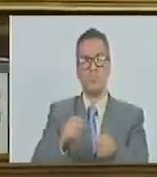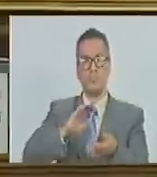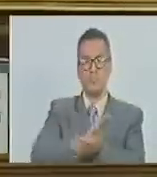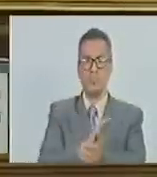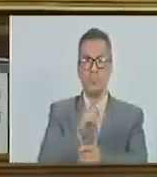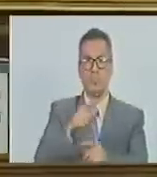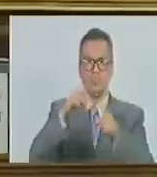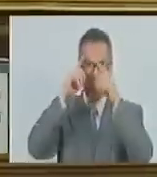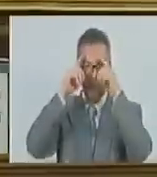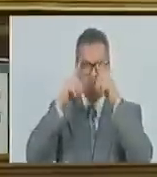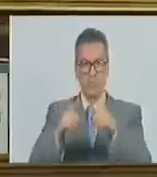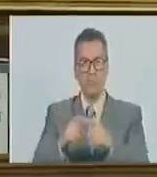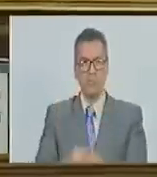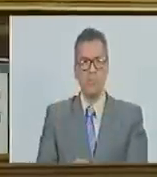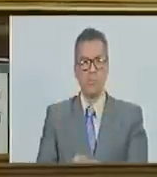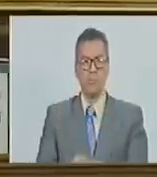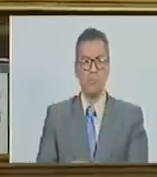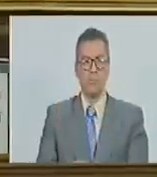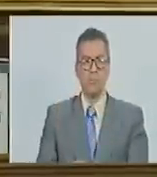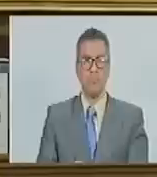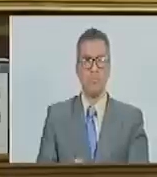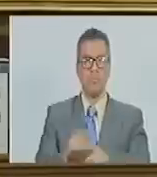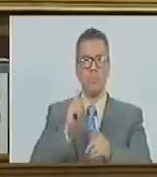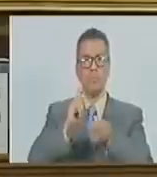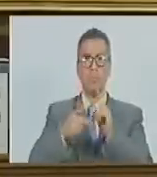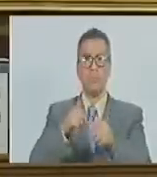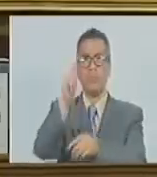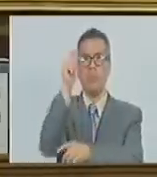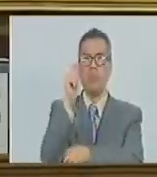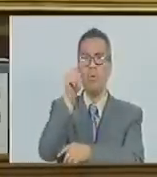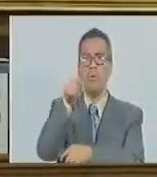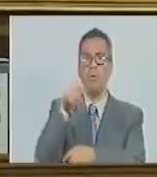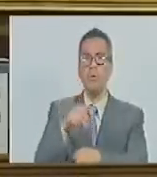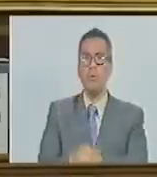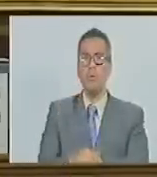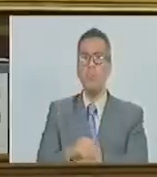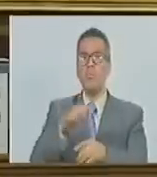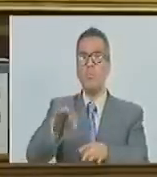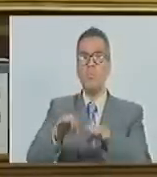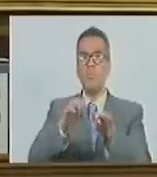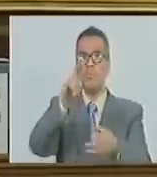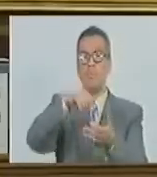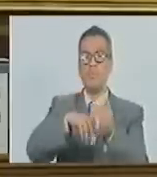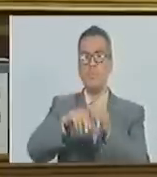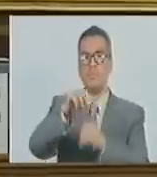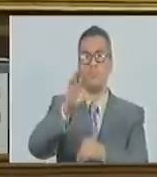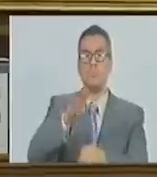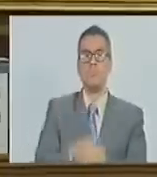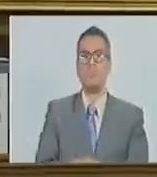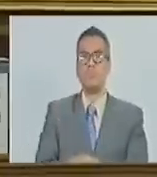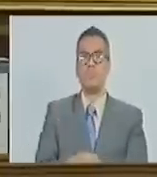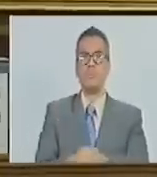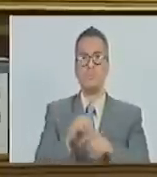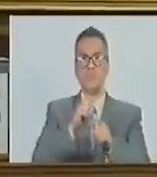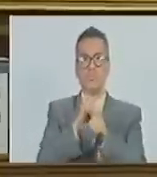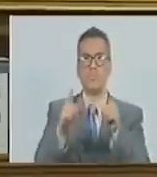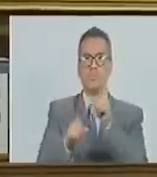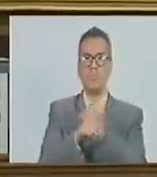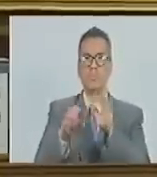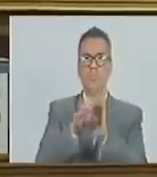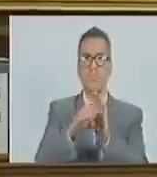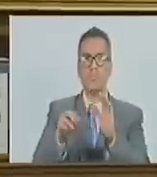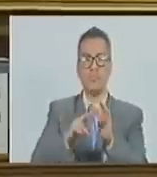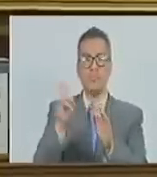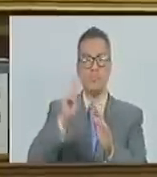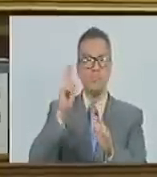una decisión de unos diputados y unas diputadas electos en 2015 que sustituyeron la Constitución de la